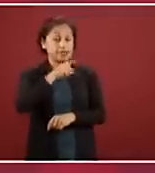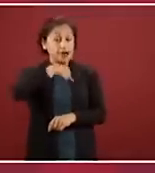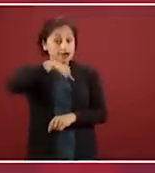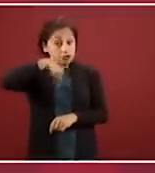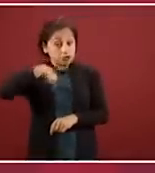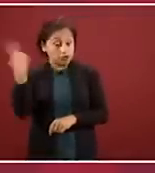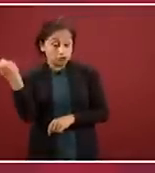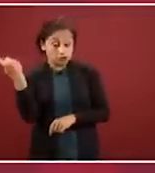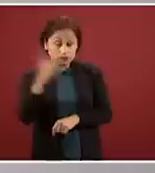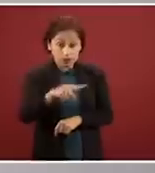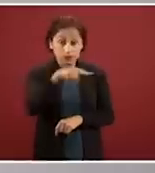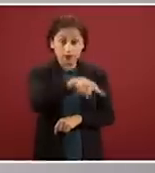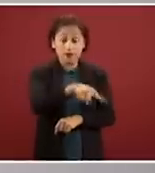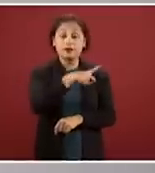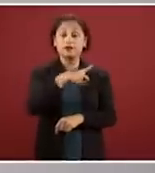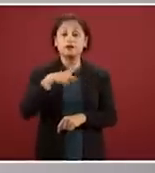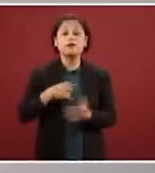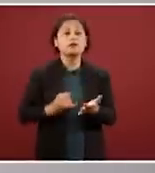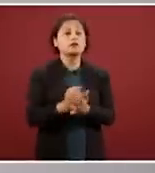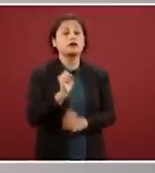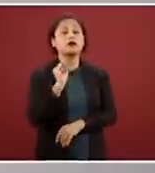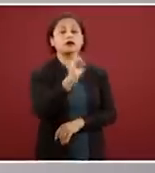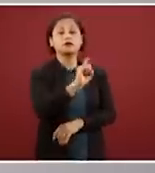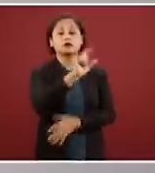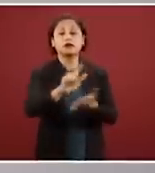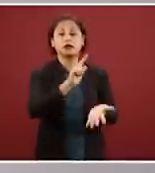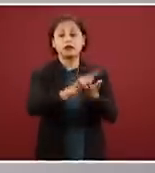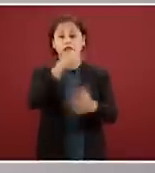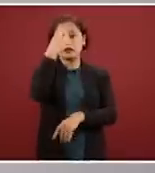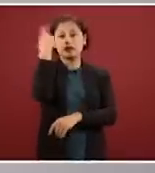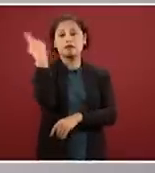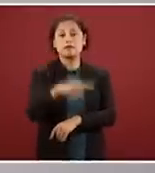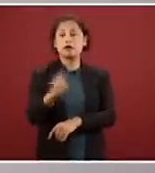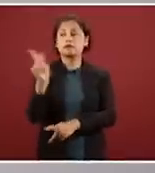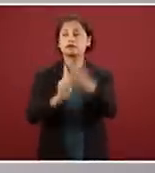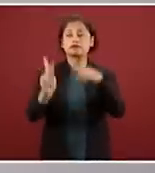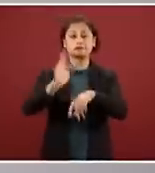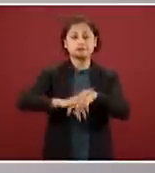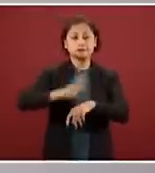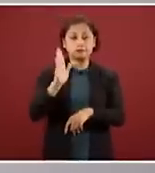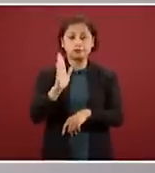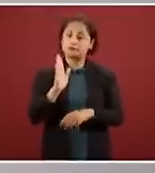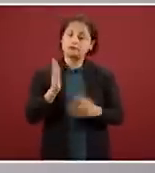les ordenamos que aprueben para que se aumente la deuda.